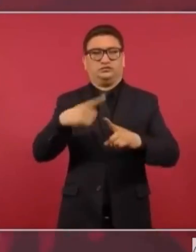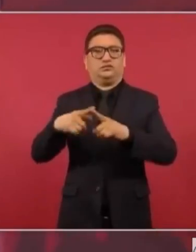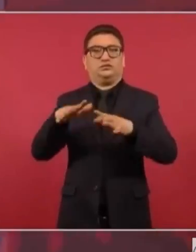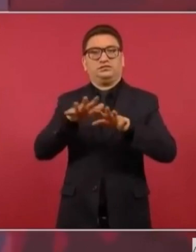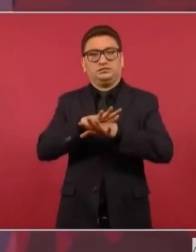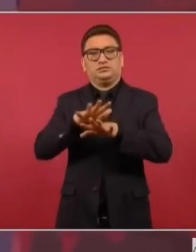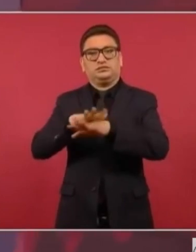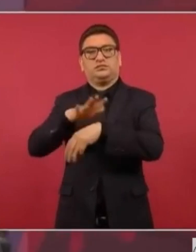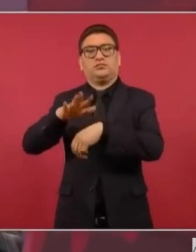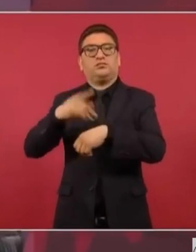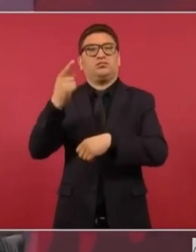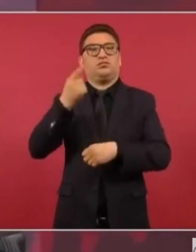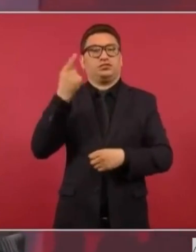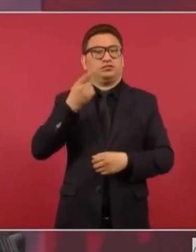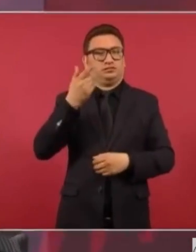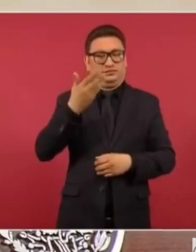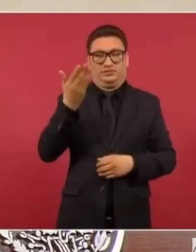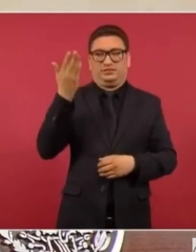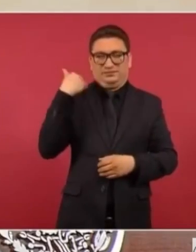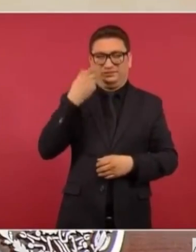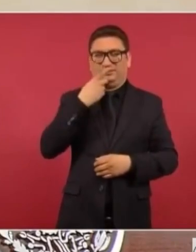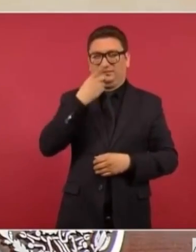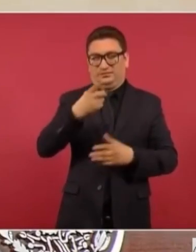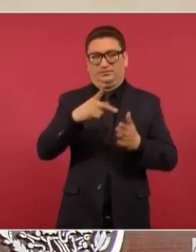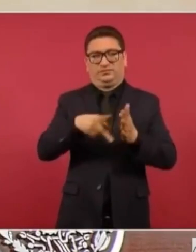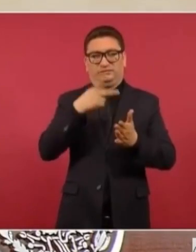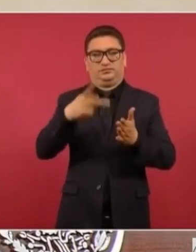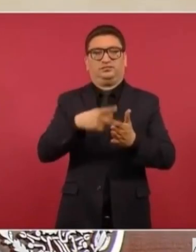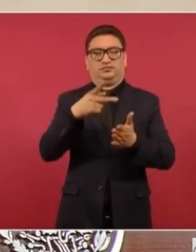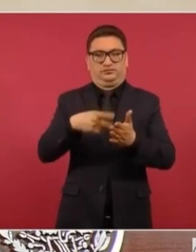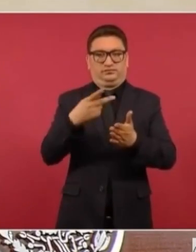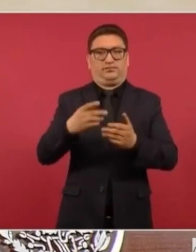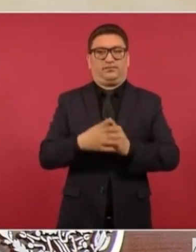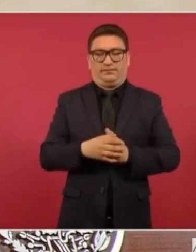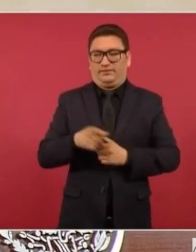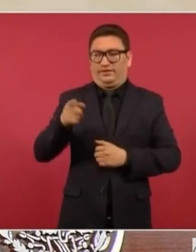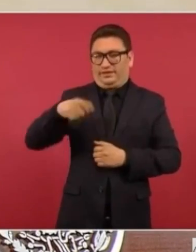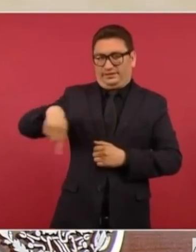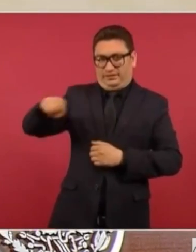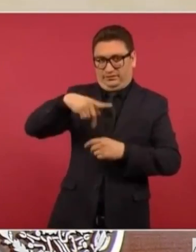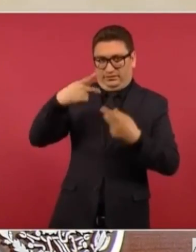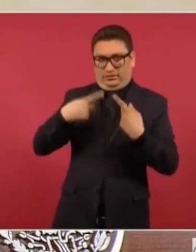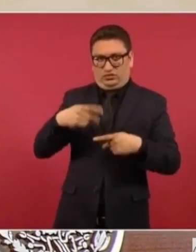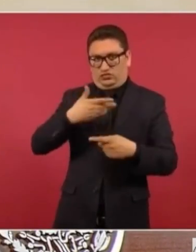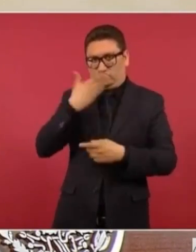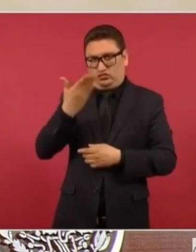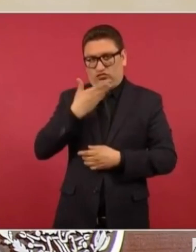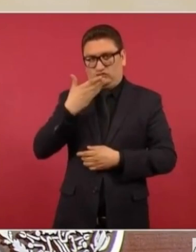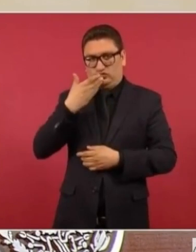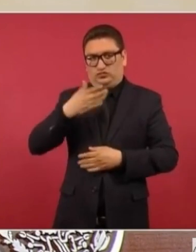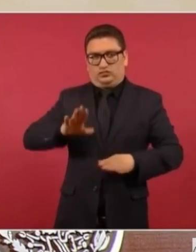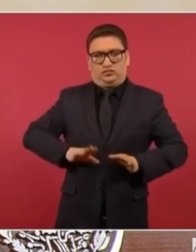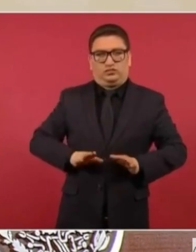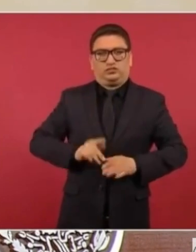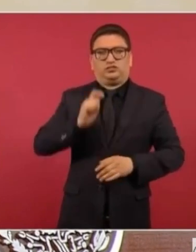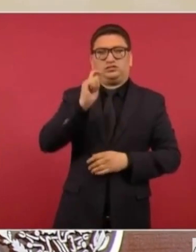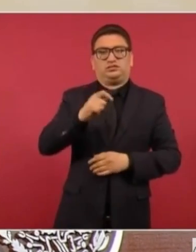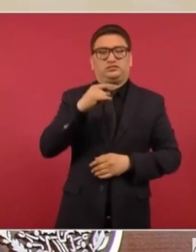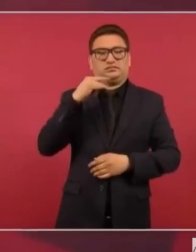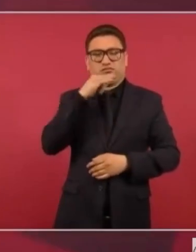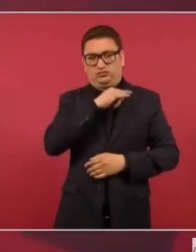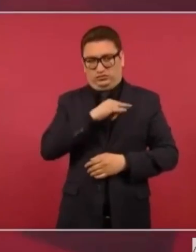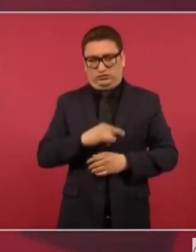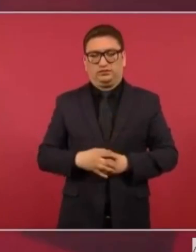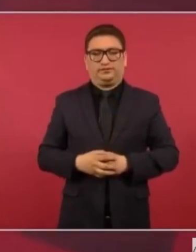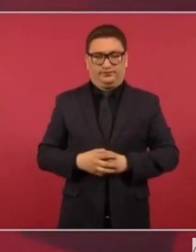porque, como hemos dicho varias veces, la verdadera doctrina de esta gente es la hipocresía.